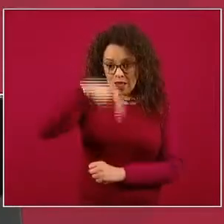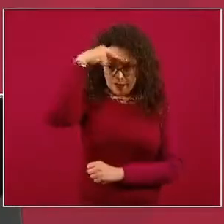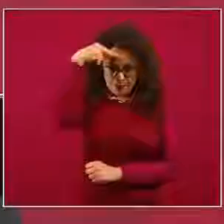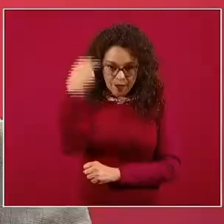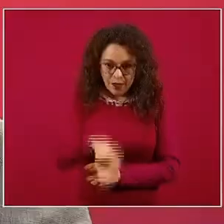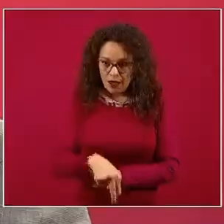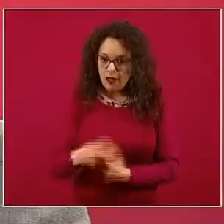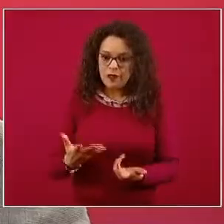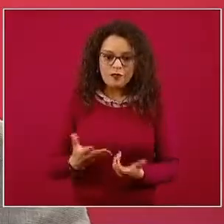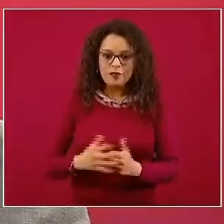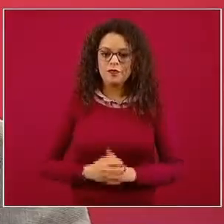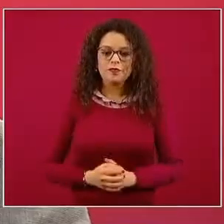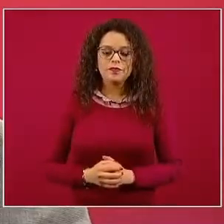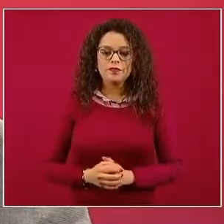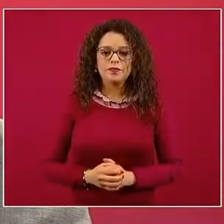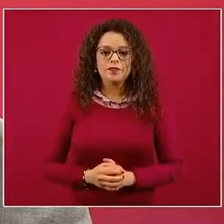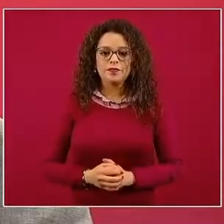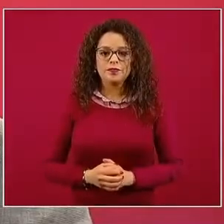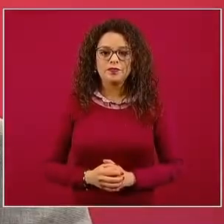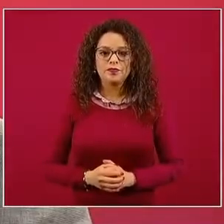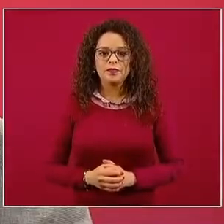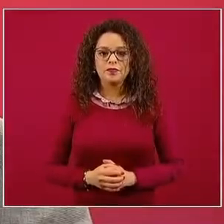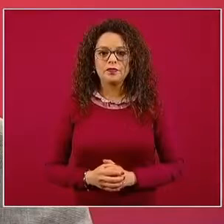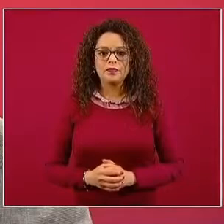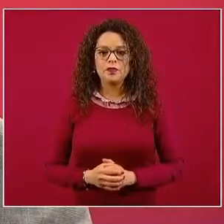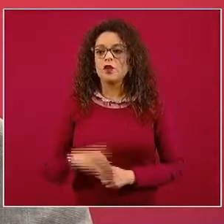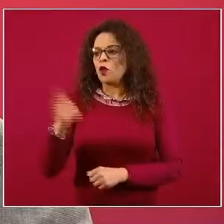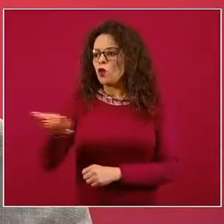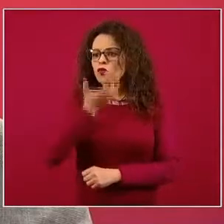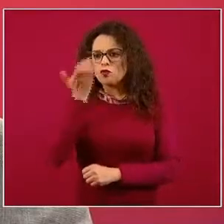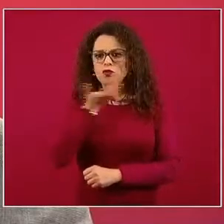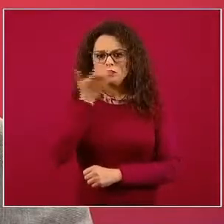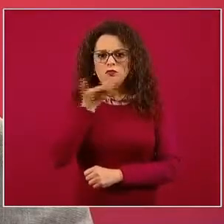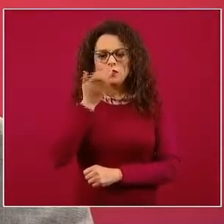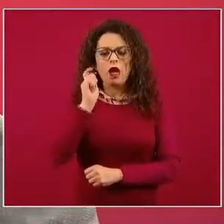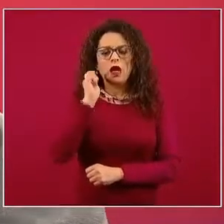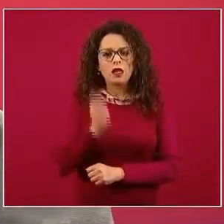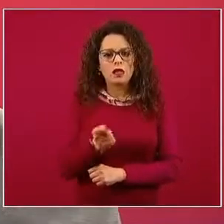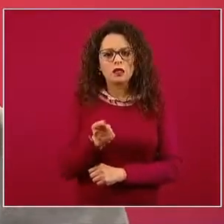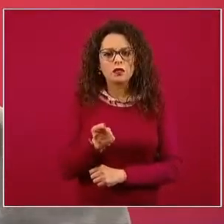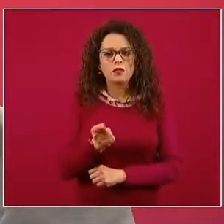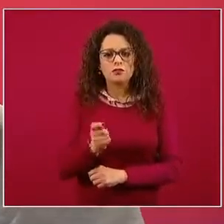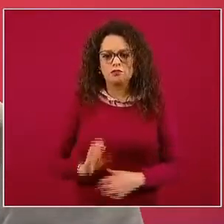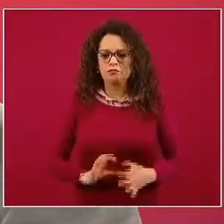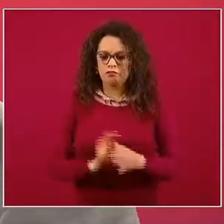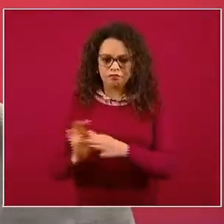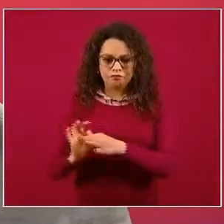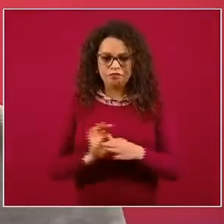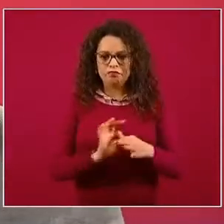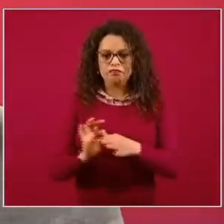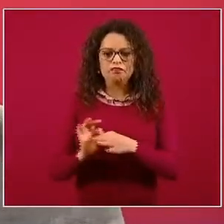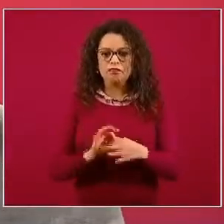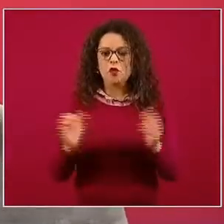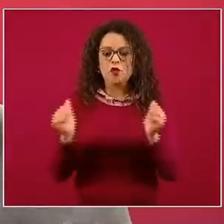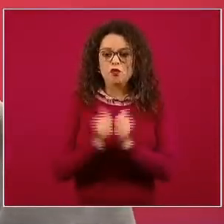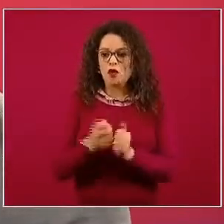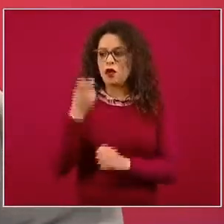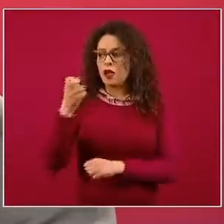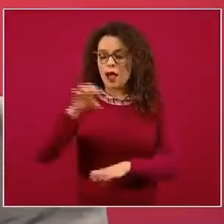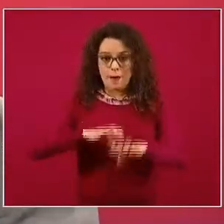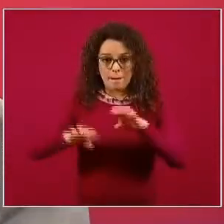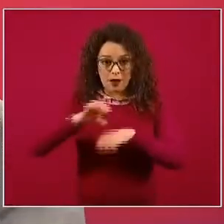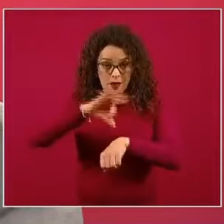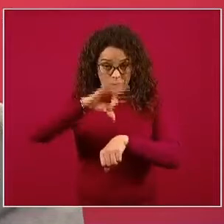mexicanas. Y la manera en que tradicionalmente funcionaba la relación que establecen las compañías